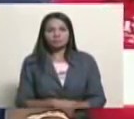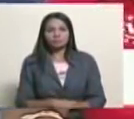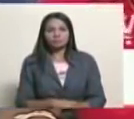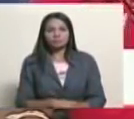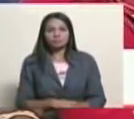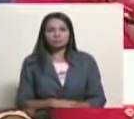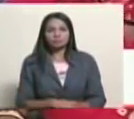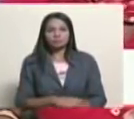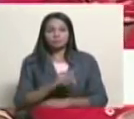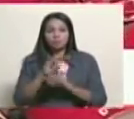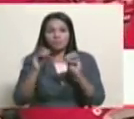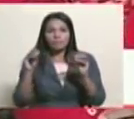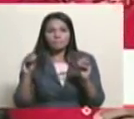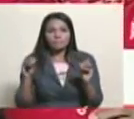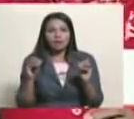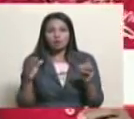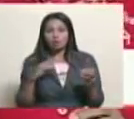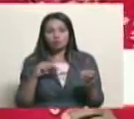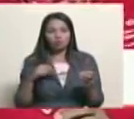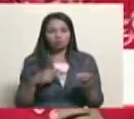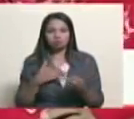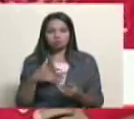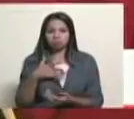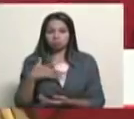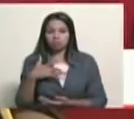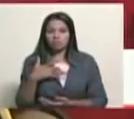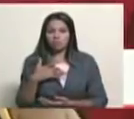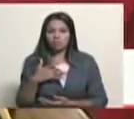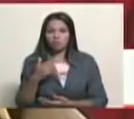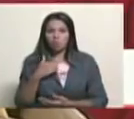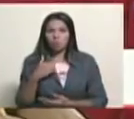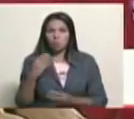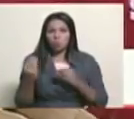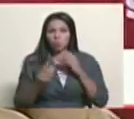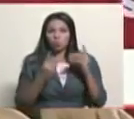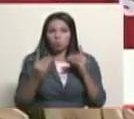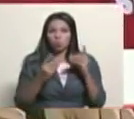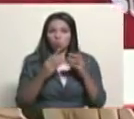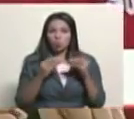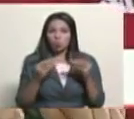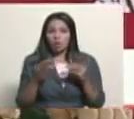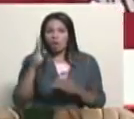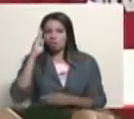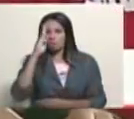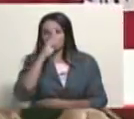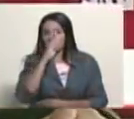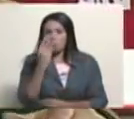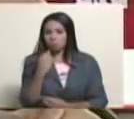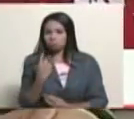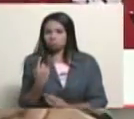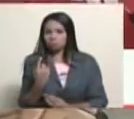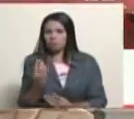Y con ese ánimo es que conversé con el compañero Diosdado Cabello Rondón